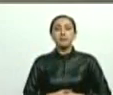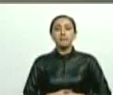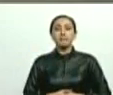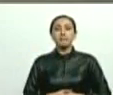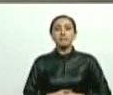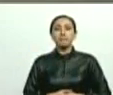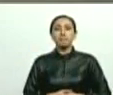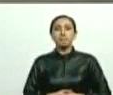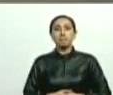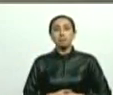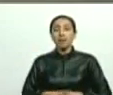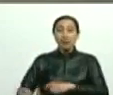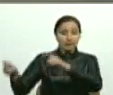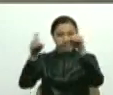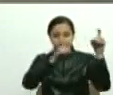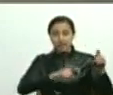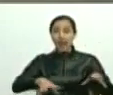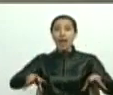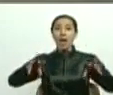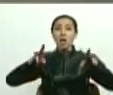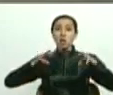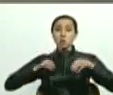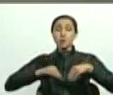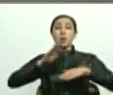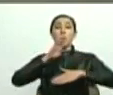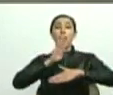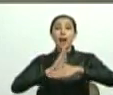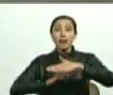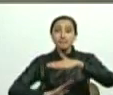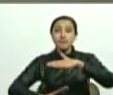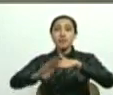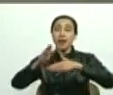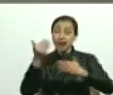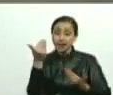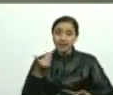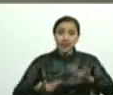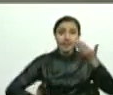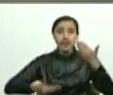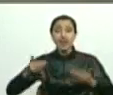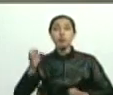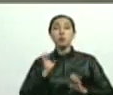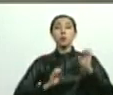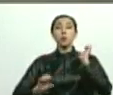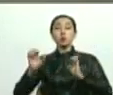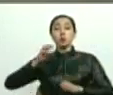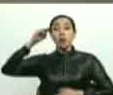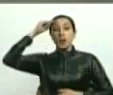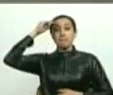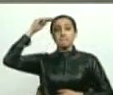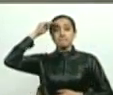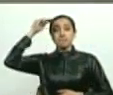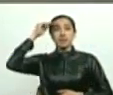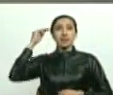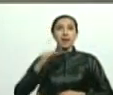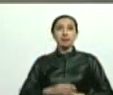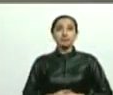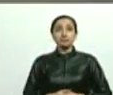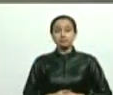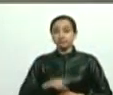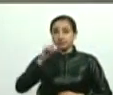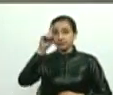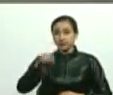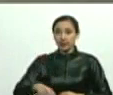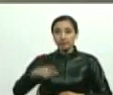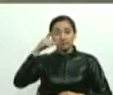Lecciones que tienen que ser asumidas con mucha humildad, mucho equilibrio emocional, mental, pudiera decir inclusive Piñate,